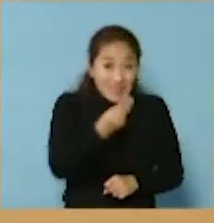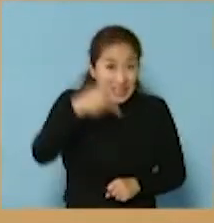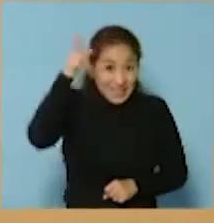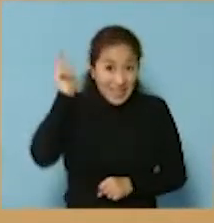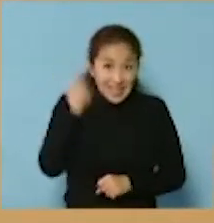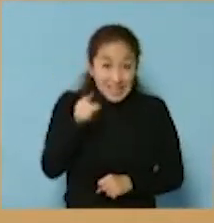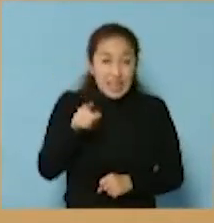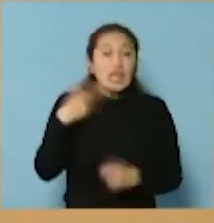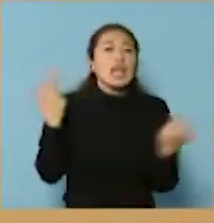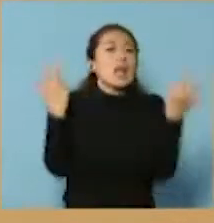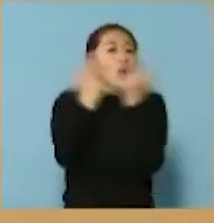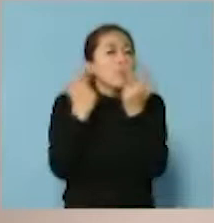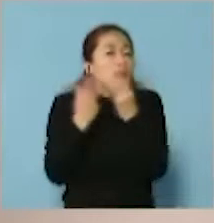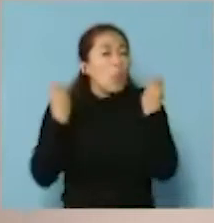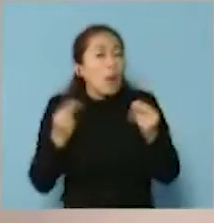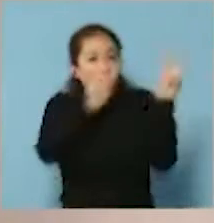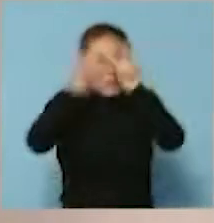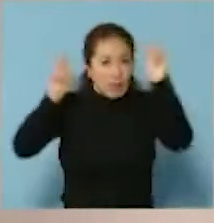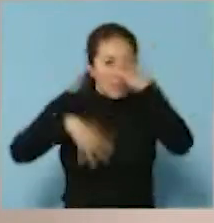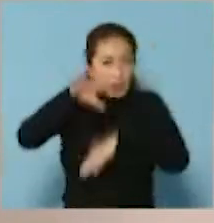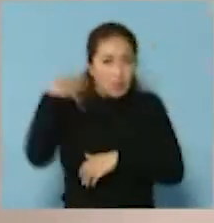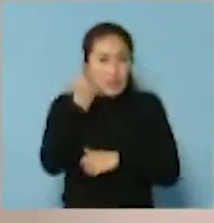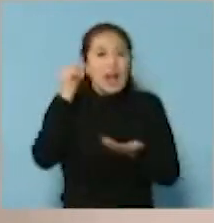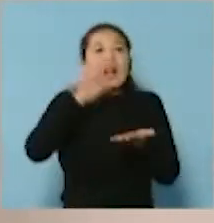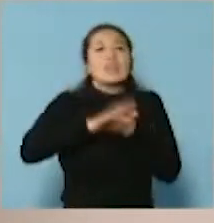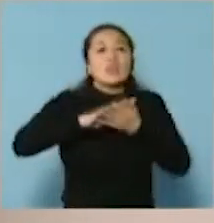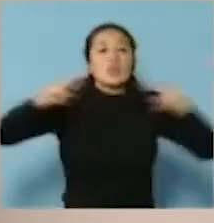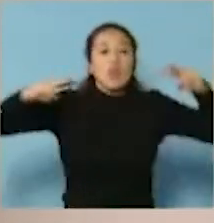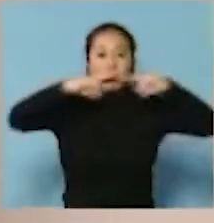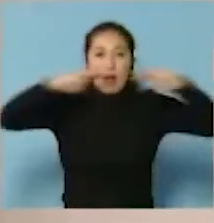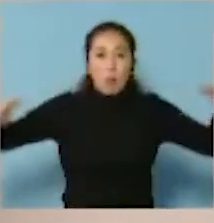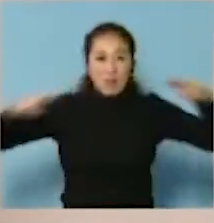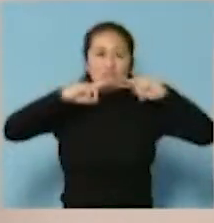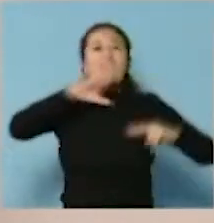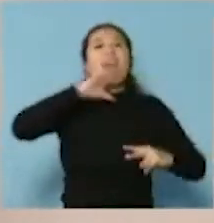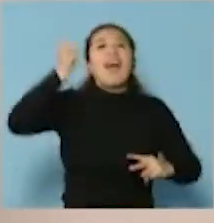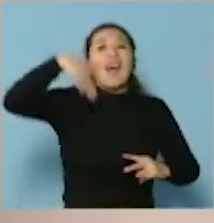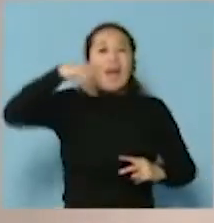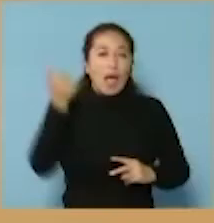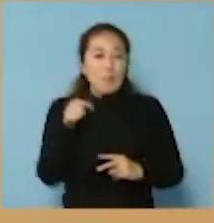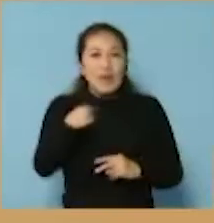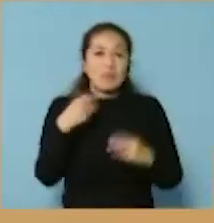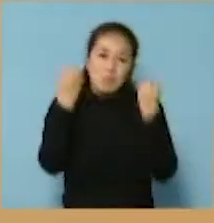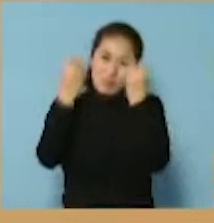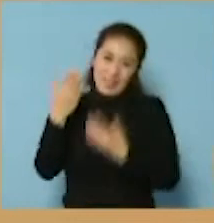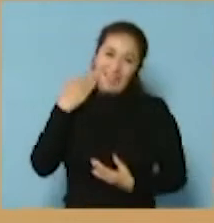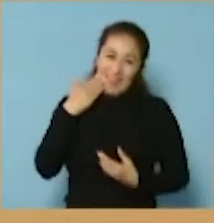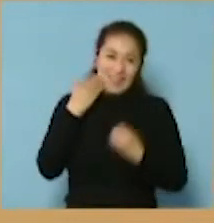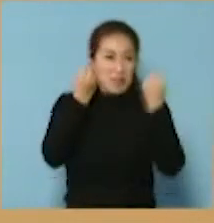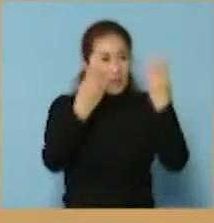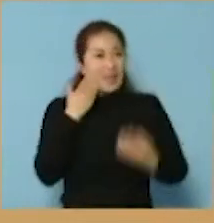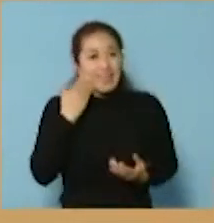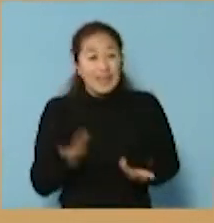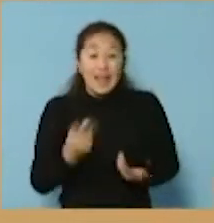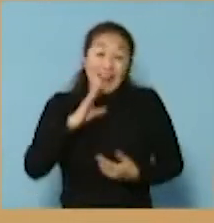el tema principal que nos ocupa es la situación de hama en estos momentos cómo le va buenas tardes en las tardes cómo está usted porque